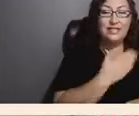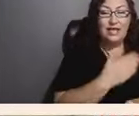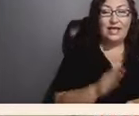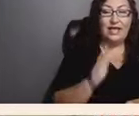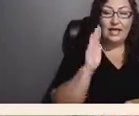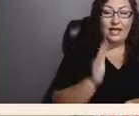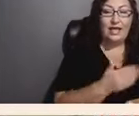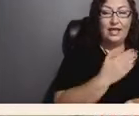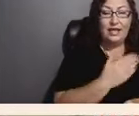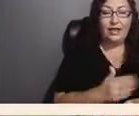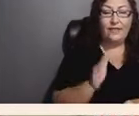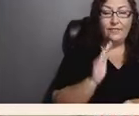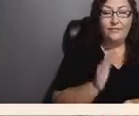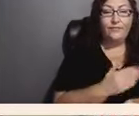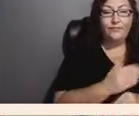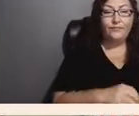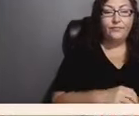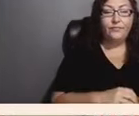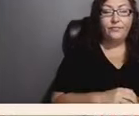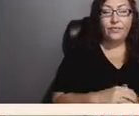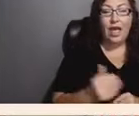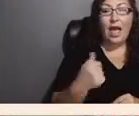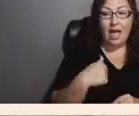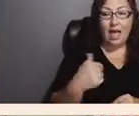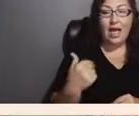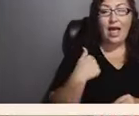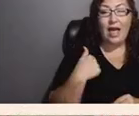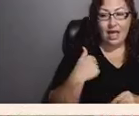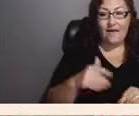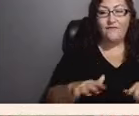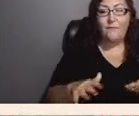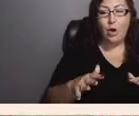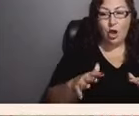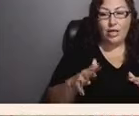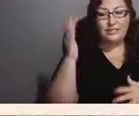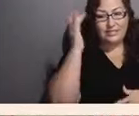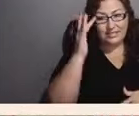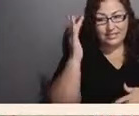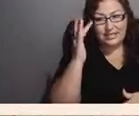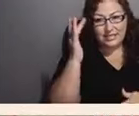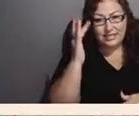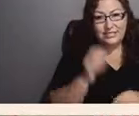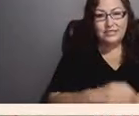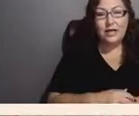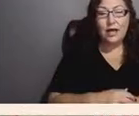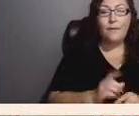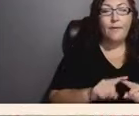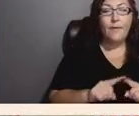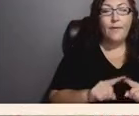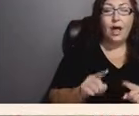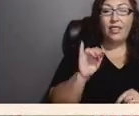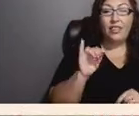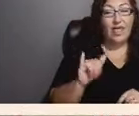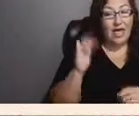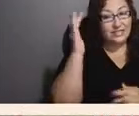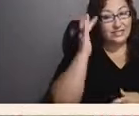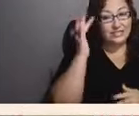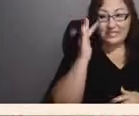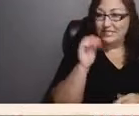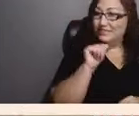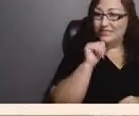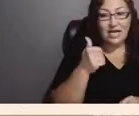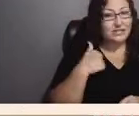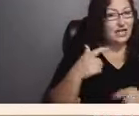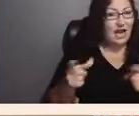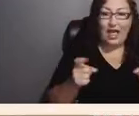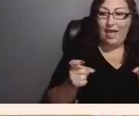sing. I have Parkinson's disease. The disease